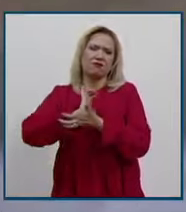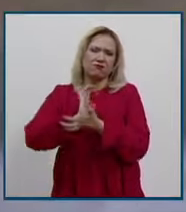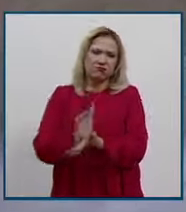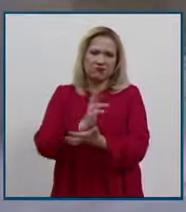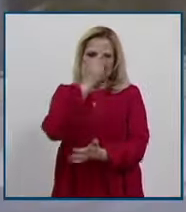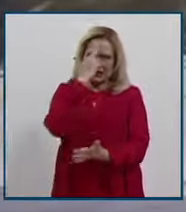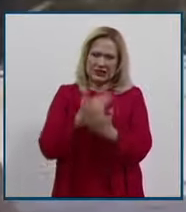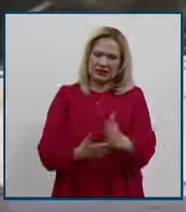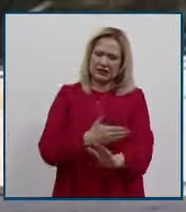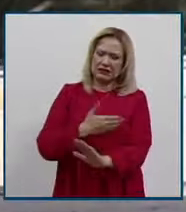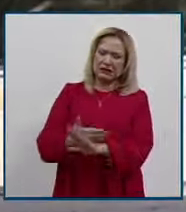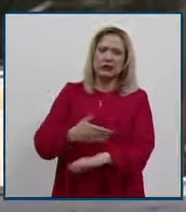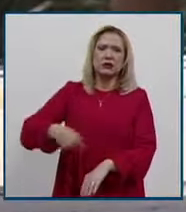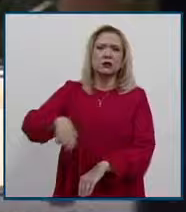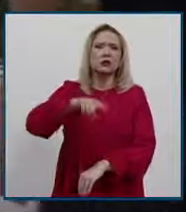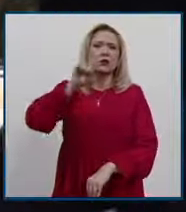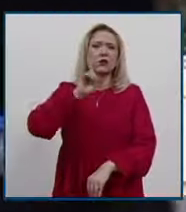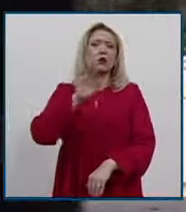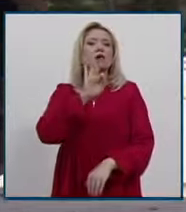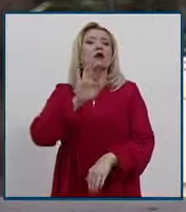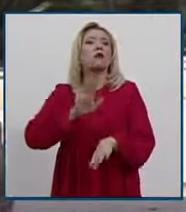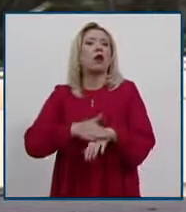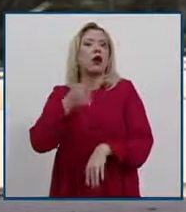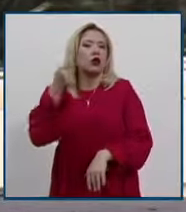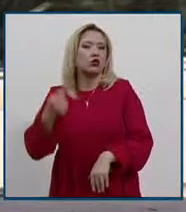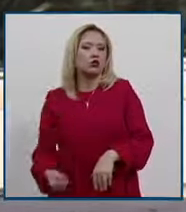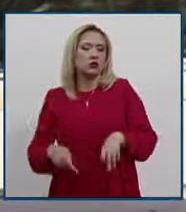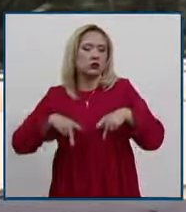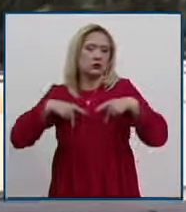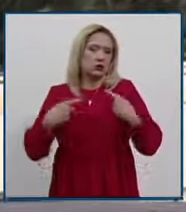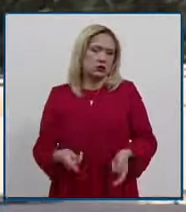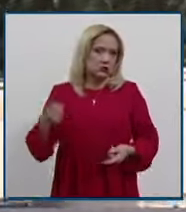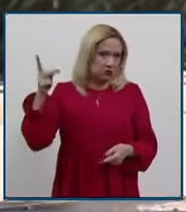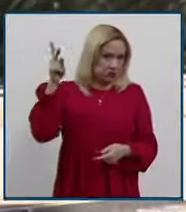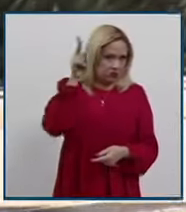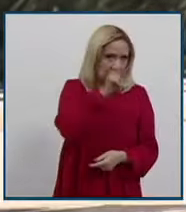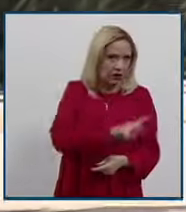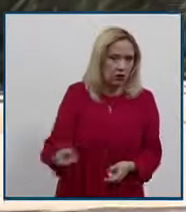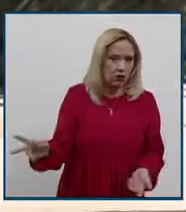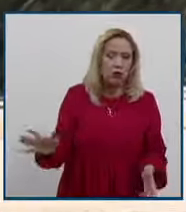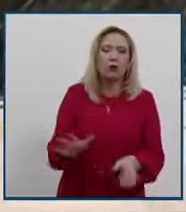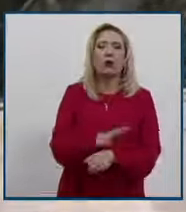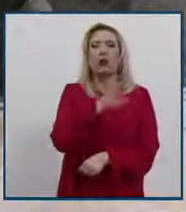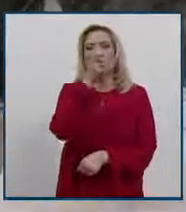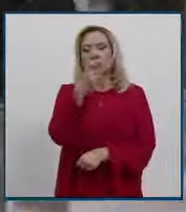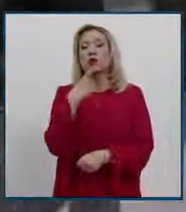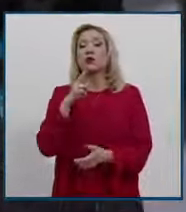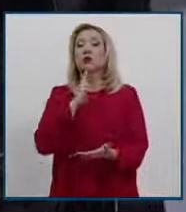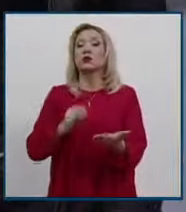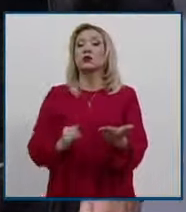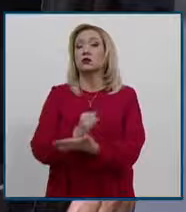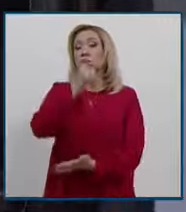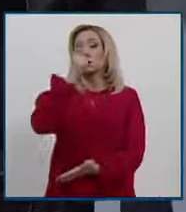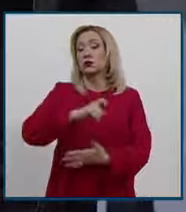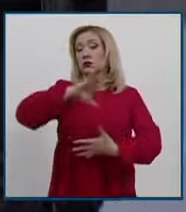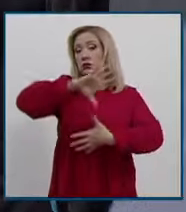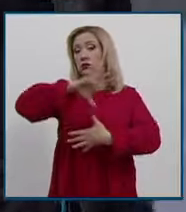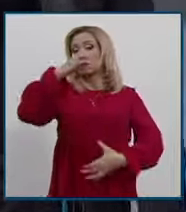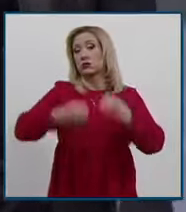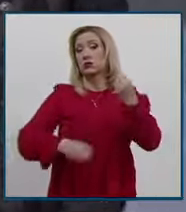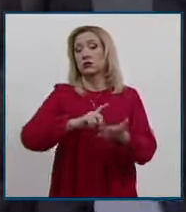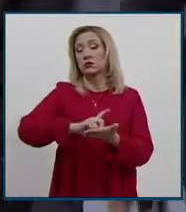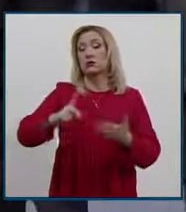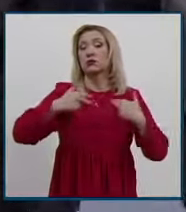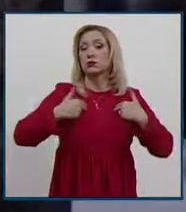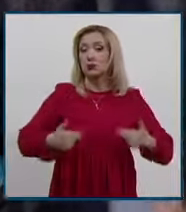violencia contra las mujeres así como de impunidad como quedó asentado en la sentencia de la Corte Interamericana de Derechos